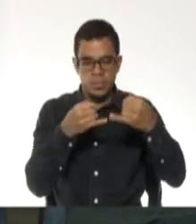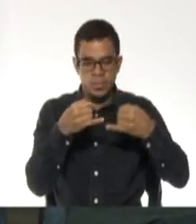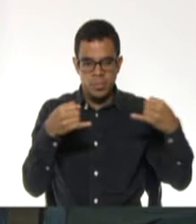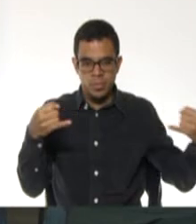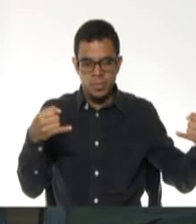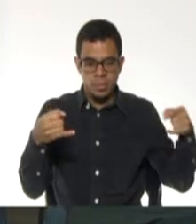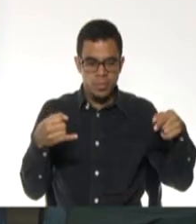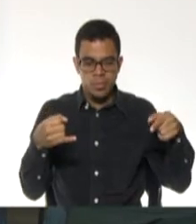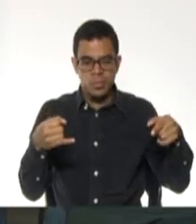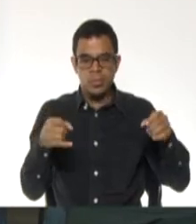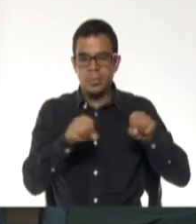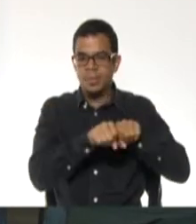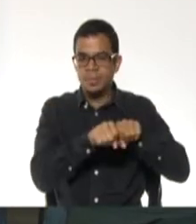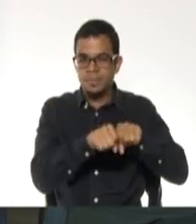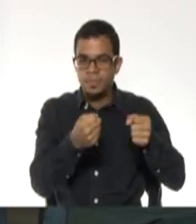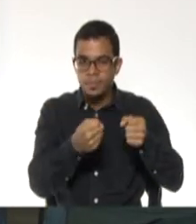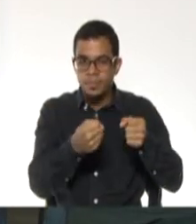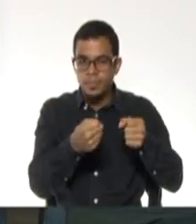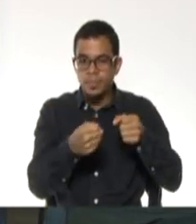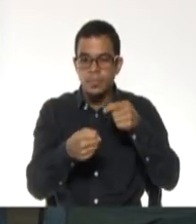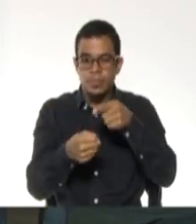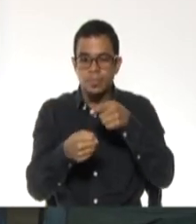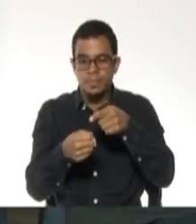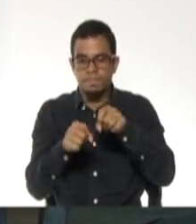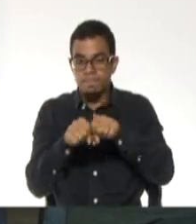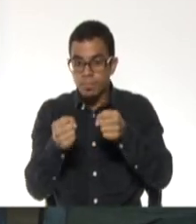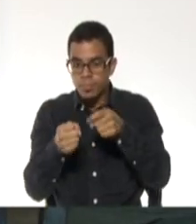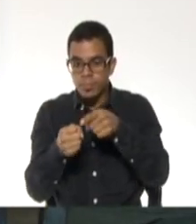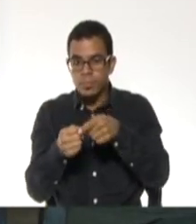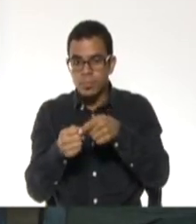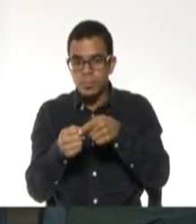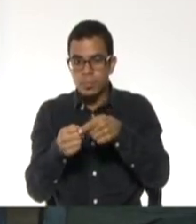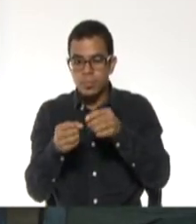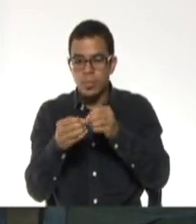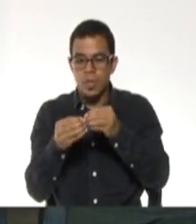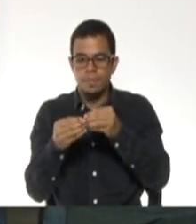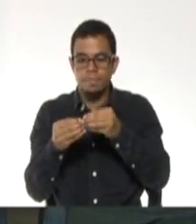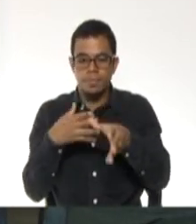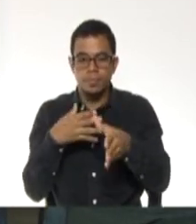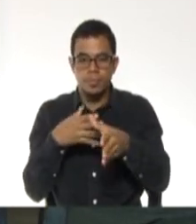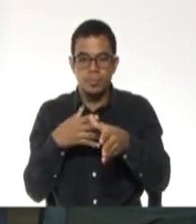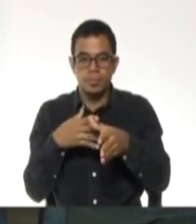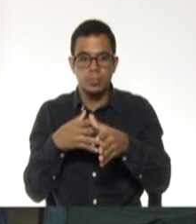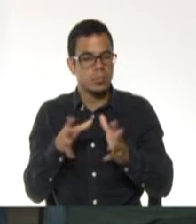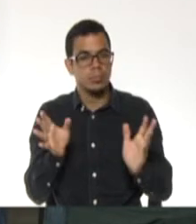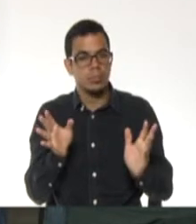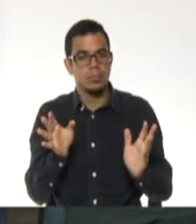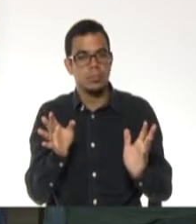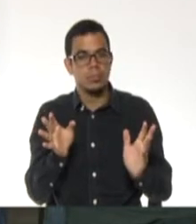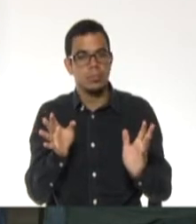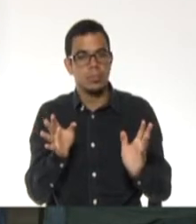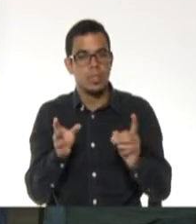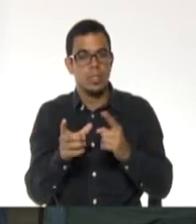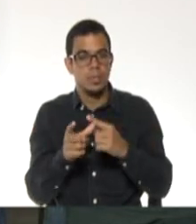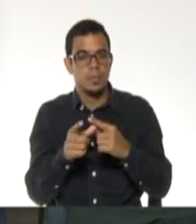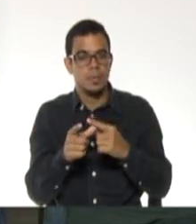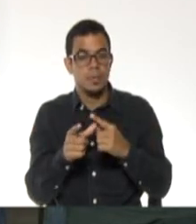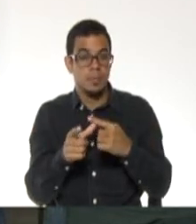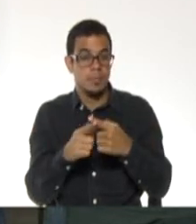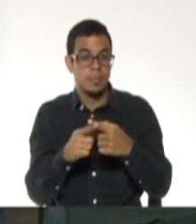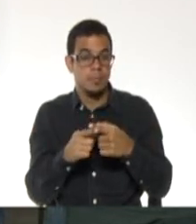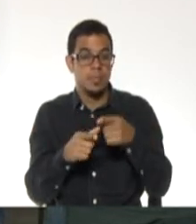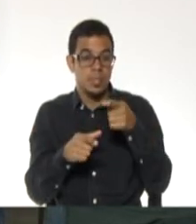romper se aísla, se separan o se va a tierra. Entonces es muy poco usual, pero hay que hacer la